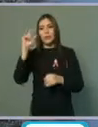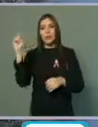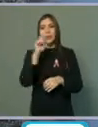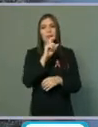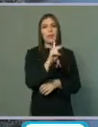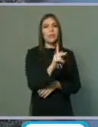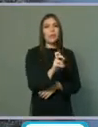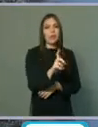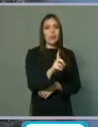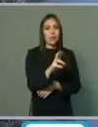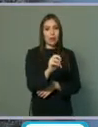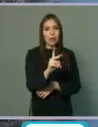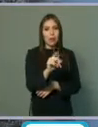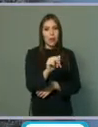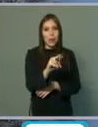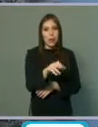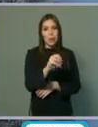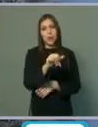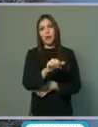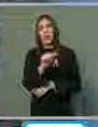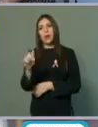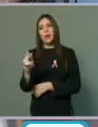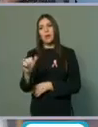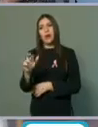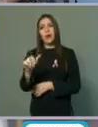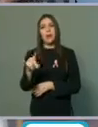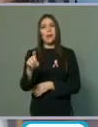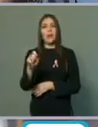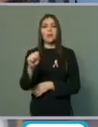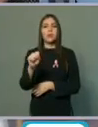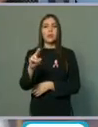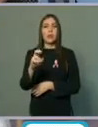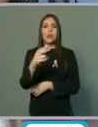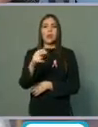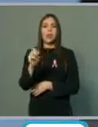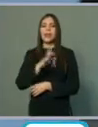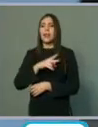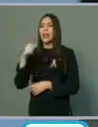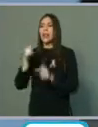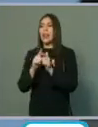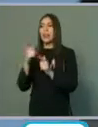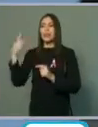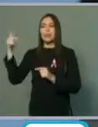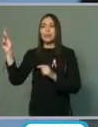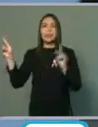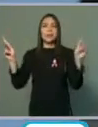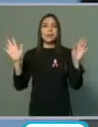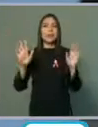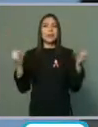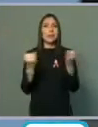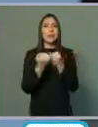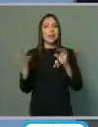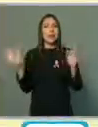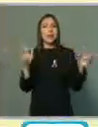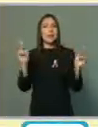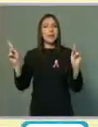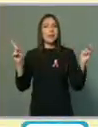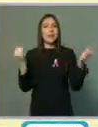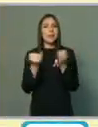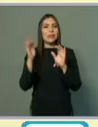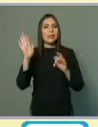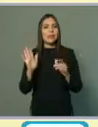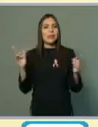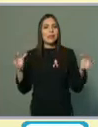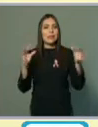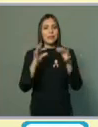Páramo y tenemos Páramo de Sueños, otro libro de Ali Chumacero. Digo que de eso no lo detuvo de seguir haciendo cosas por la literatura exactamente,